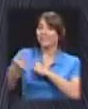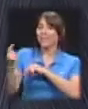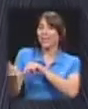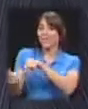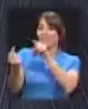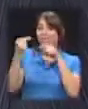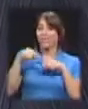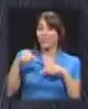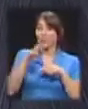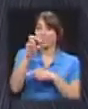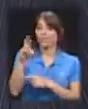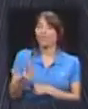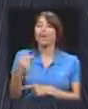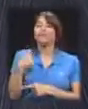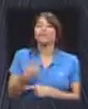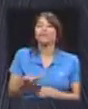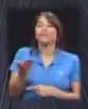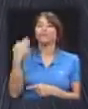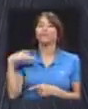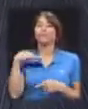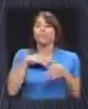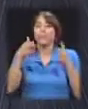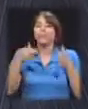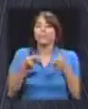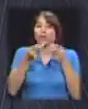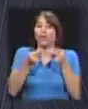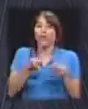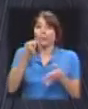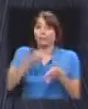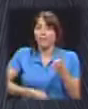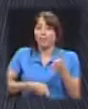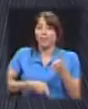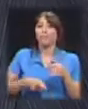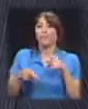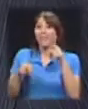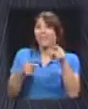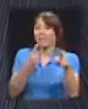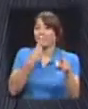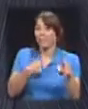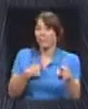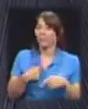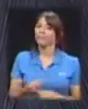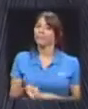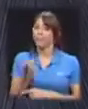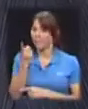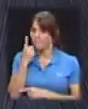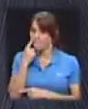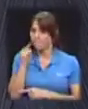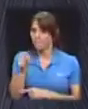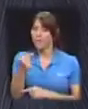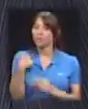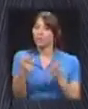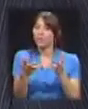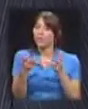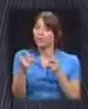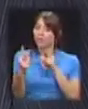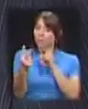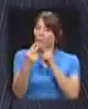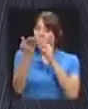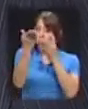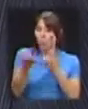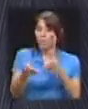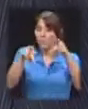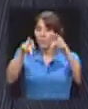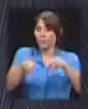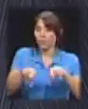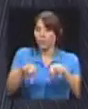Hacienda. Y entonces me dijo: mire, Fernando, yo quiero que usted conozca a quien va a ser el hombre más